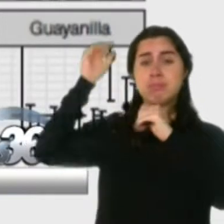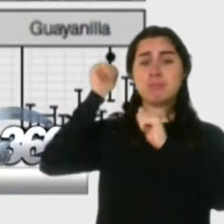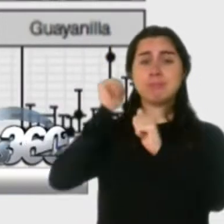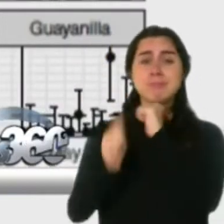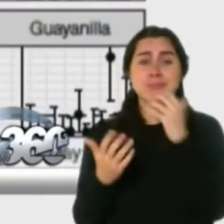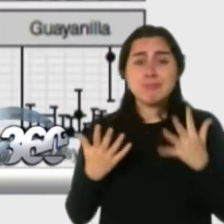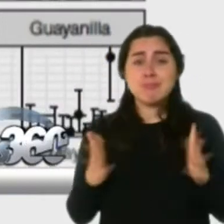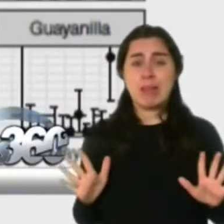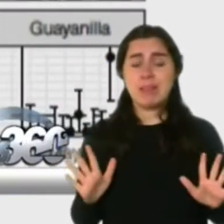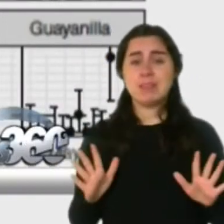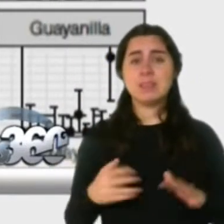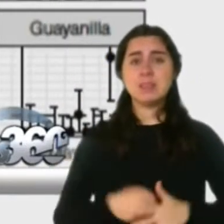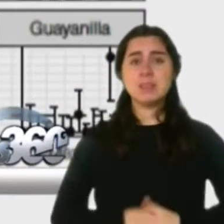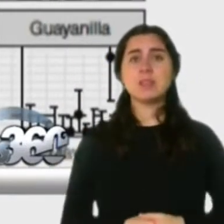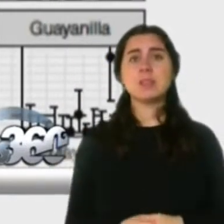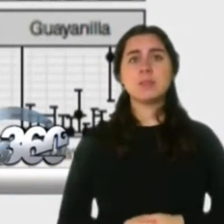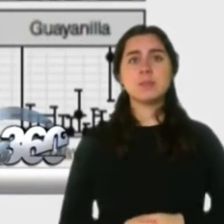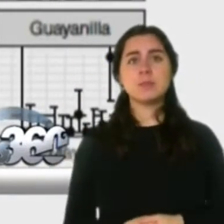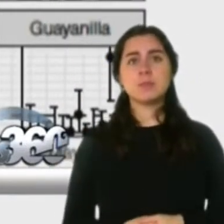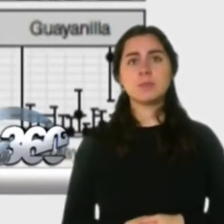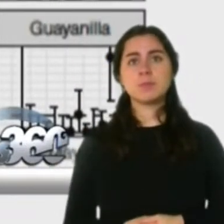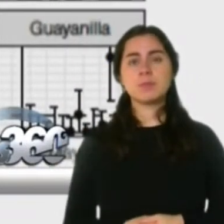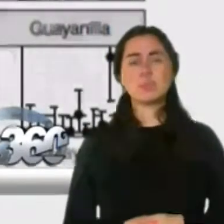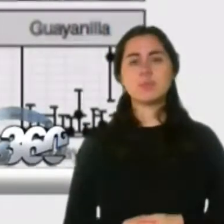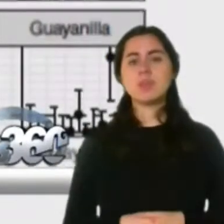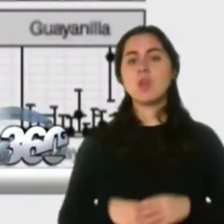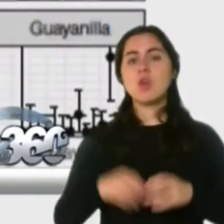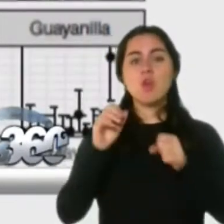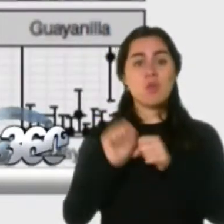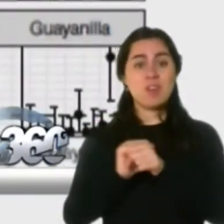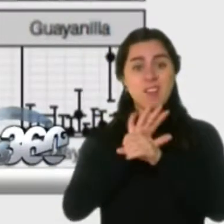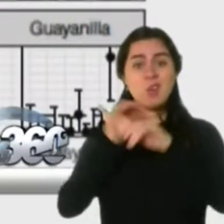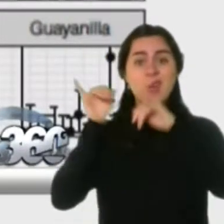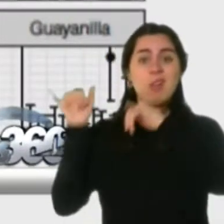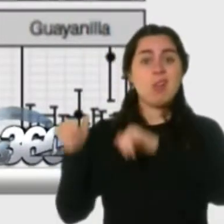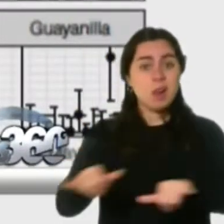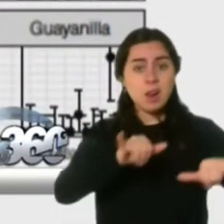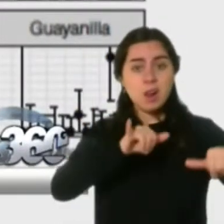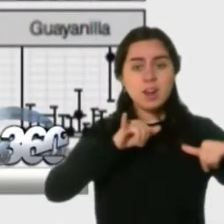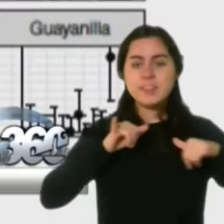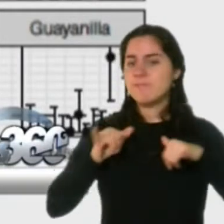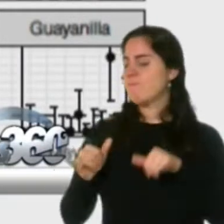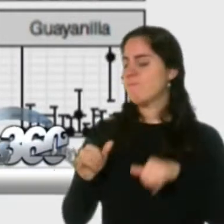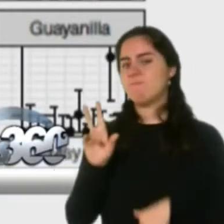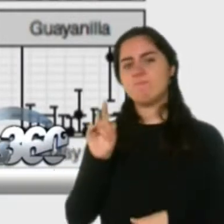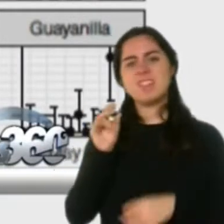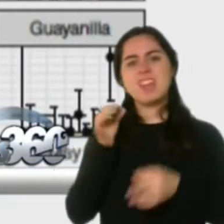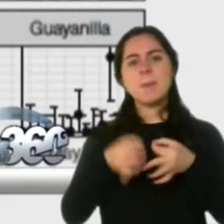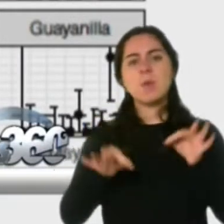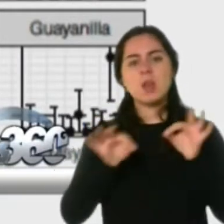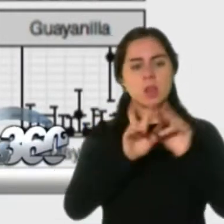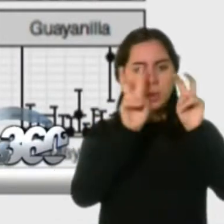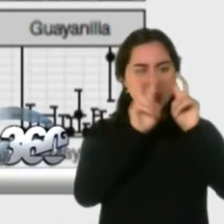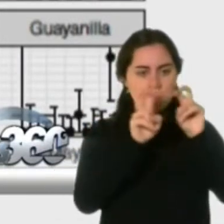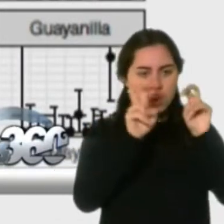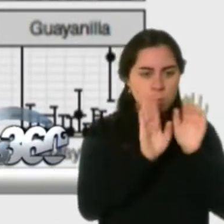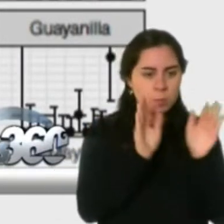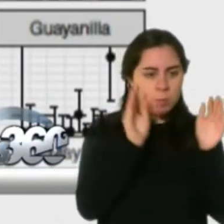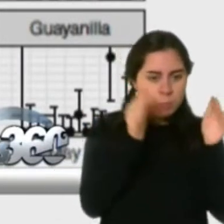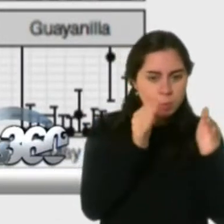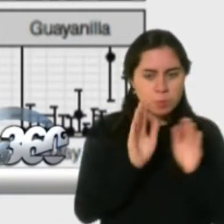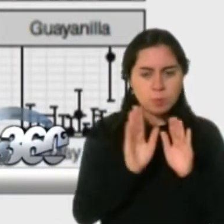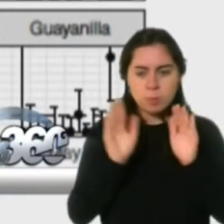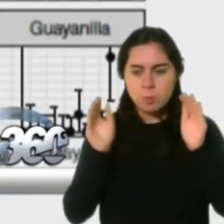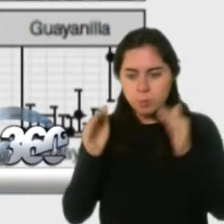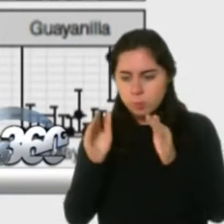No todas las pandemias son iguales, por lo tanto tenemos que focalizar en cada uno de los pueblos